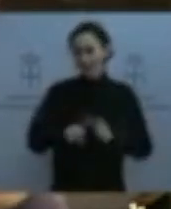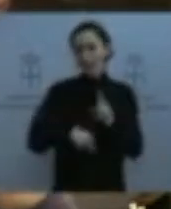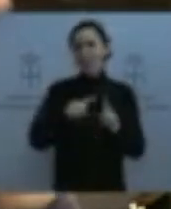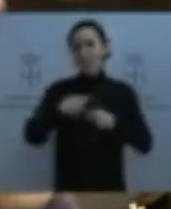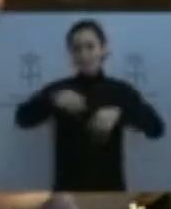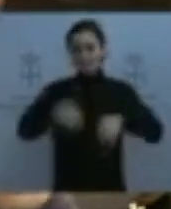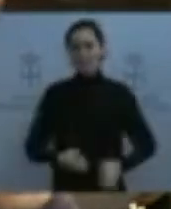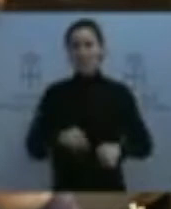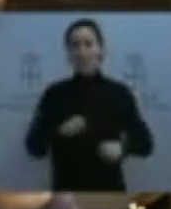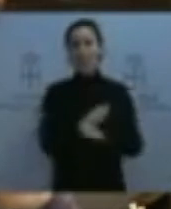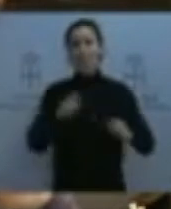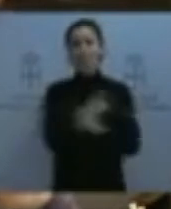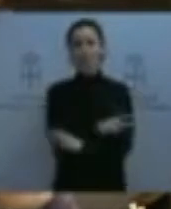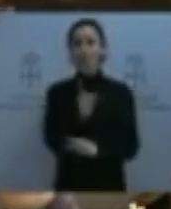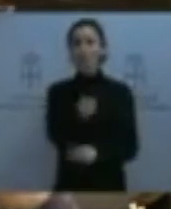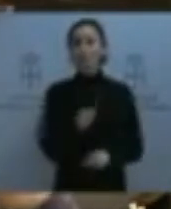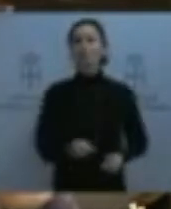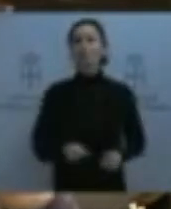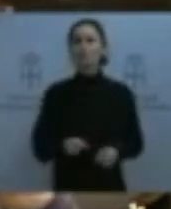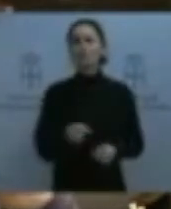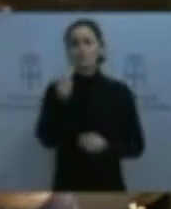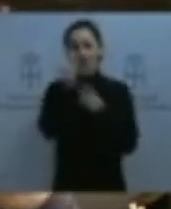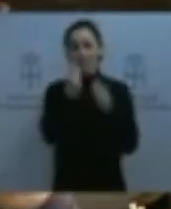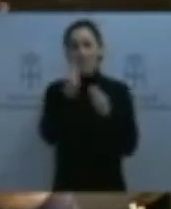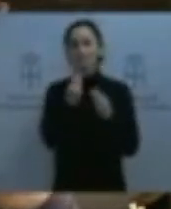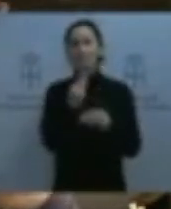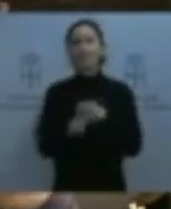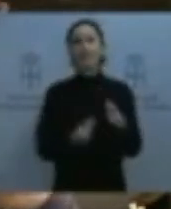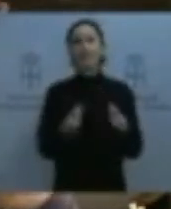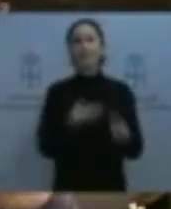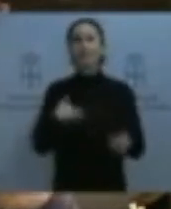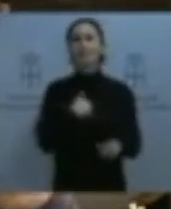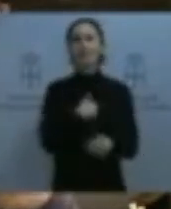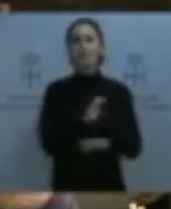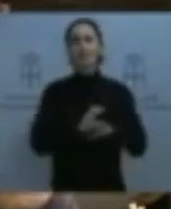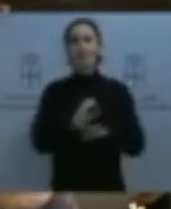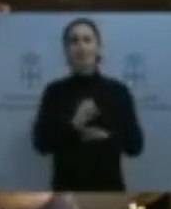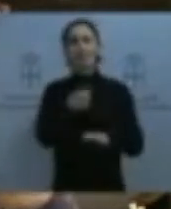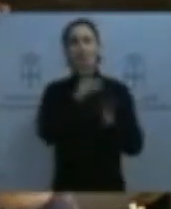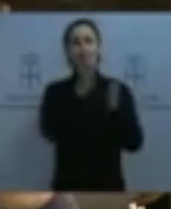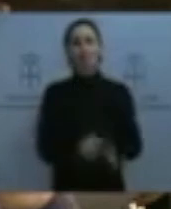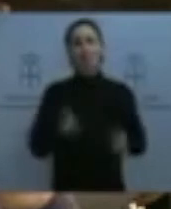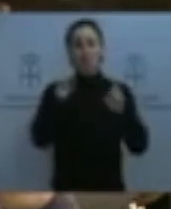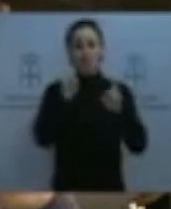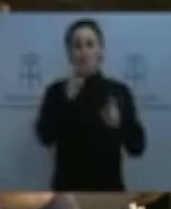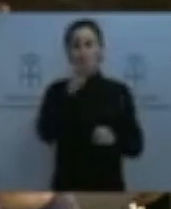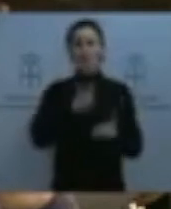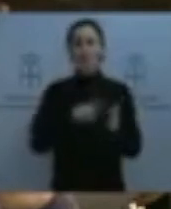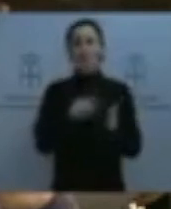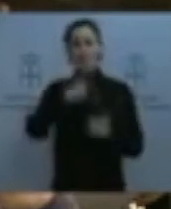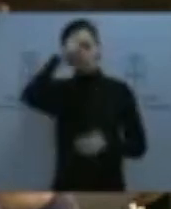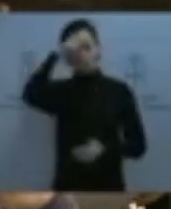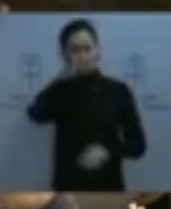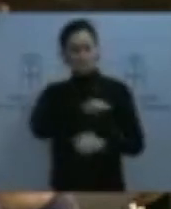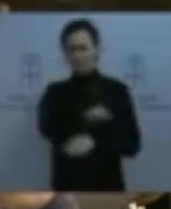seguridad social? E insisto, ¿qué piensa hacer como consejero de Educación para garantizar la viabilidad de un proyecto cultural en el que han